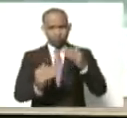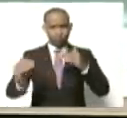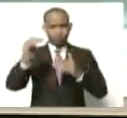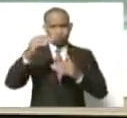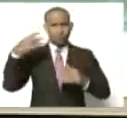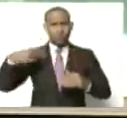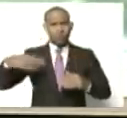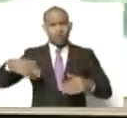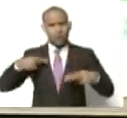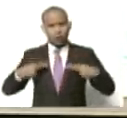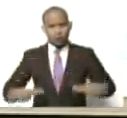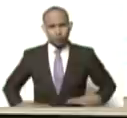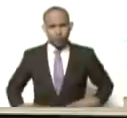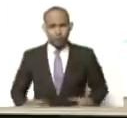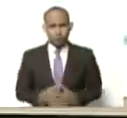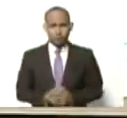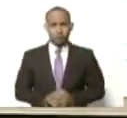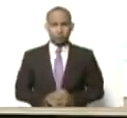Derechos Humanos.